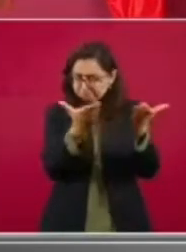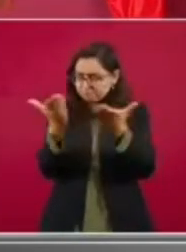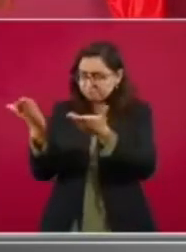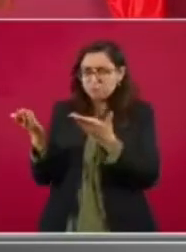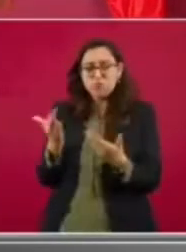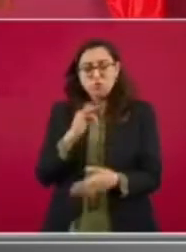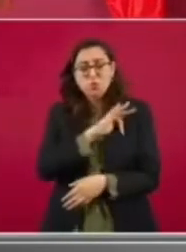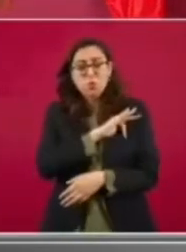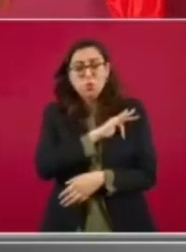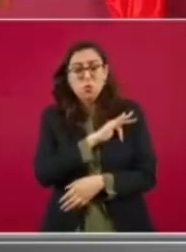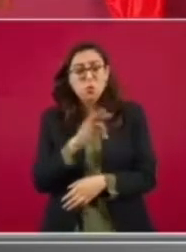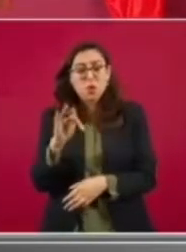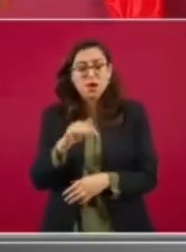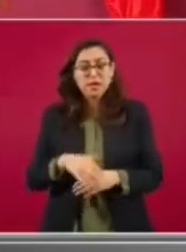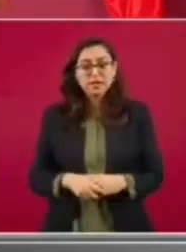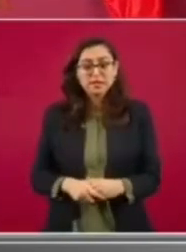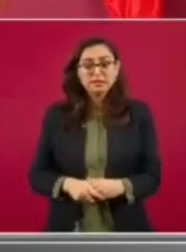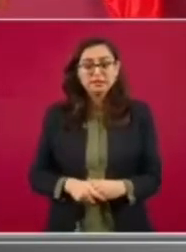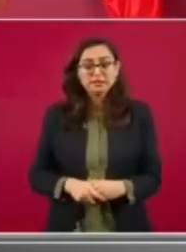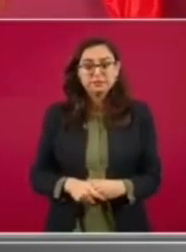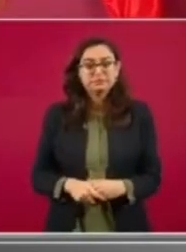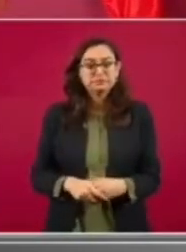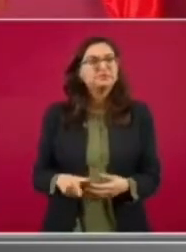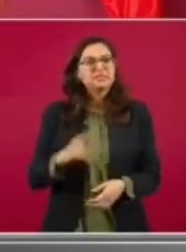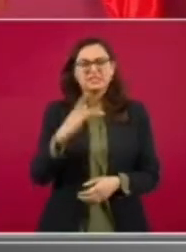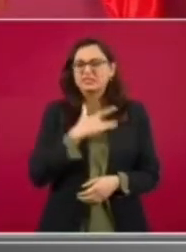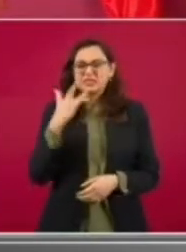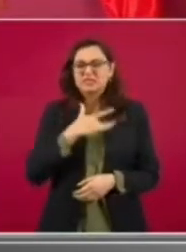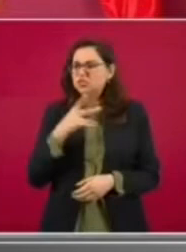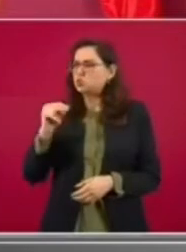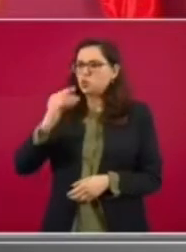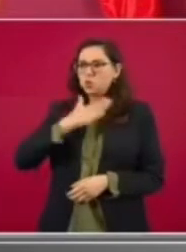entregan recursos suficientes,